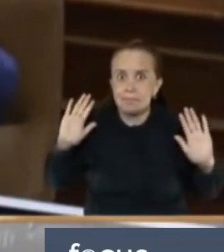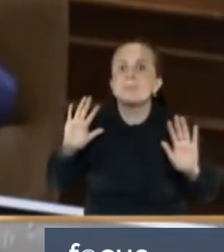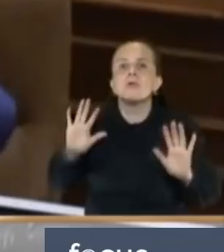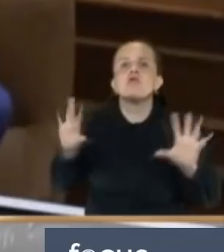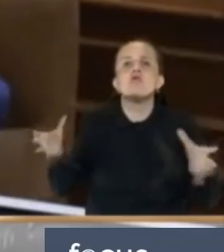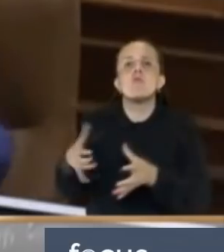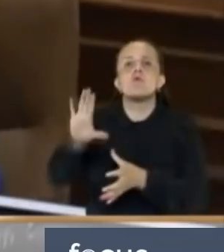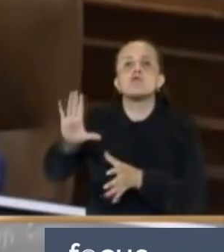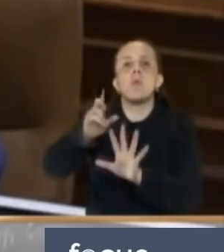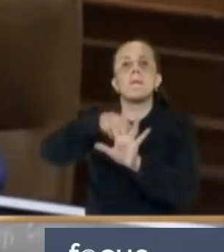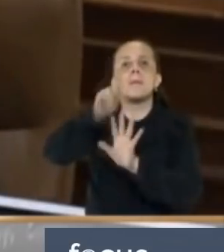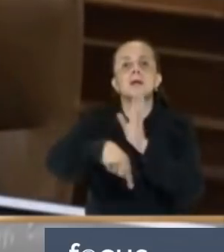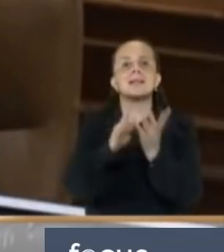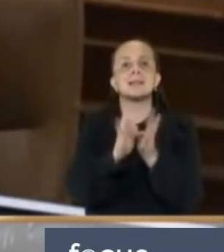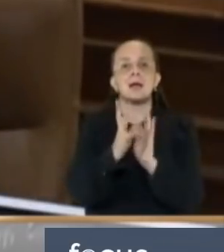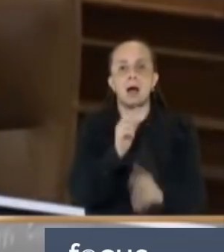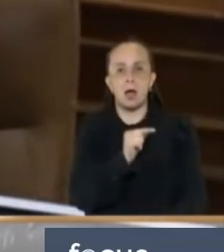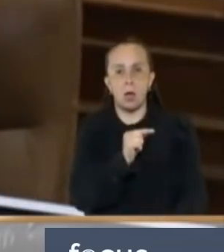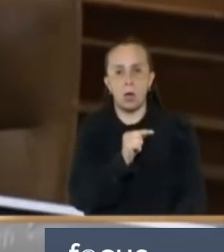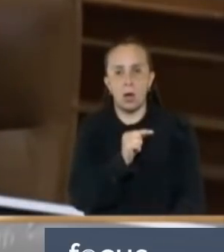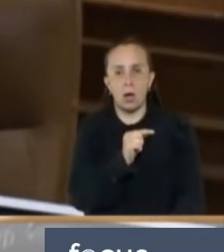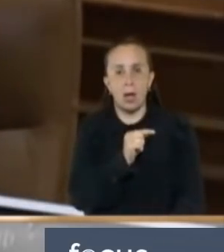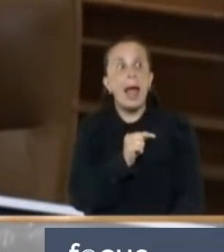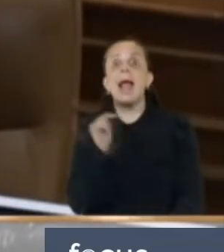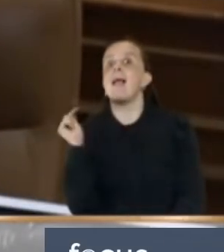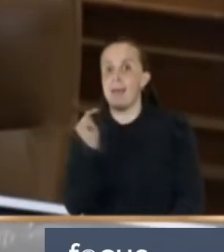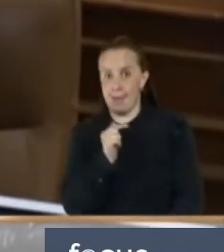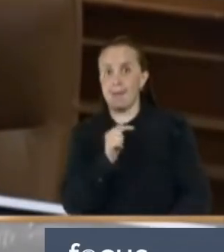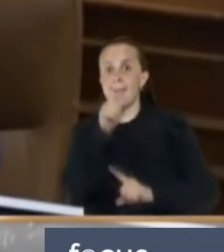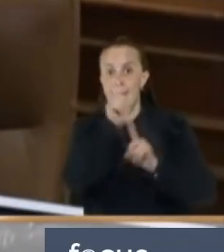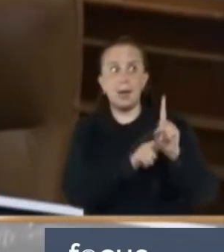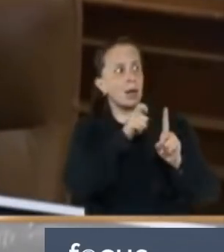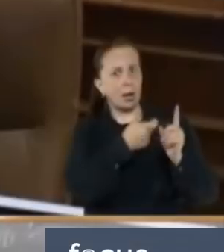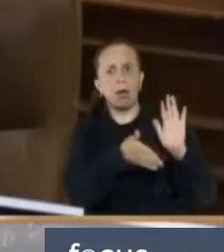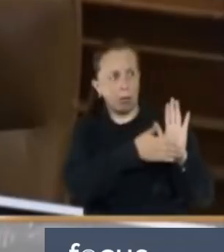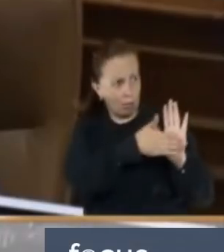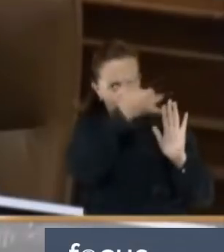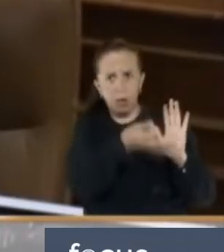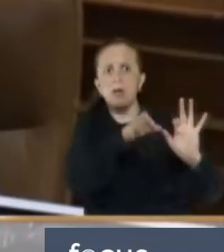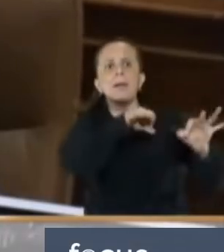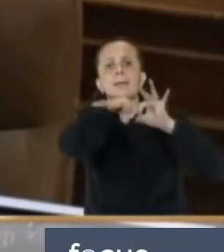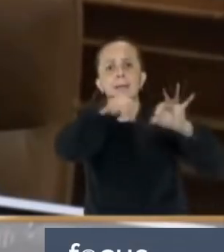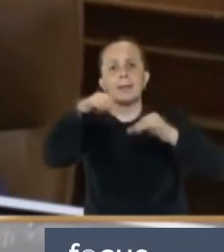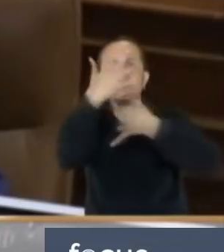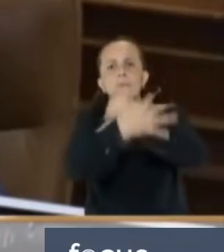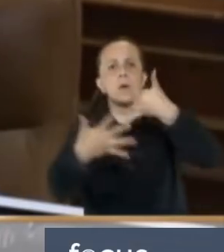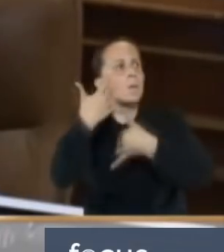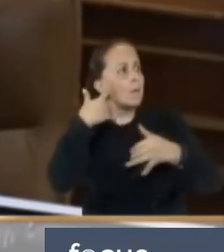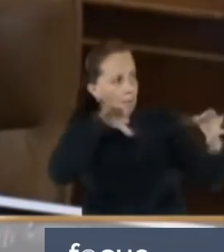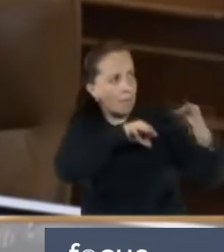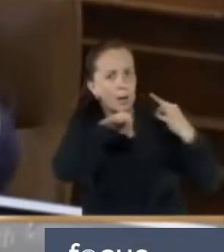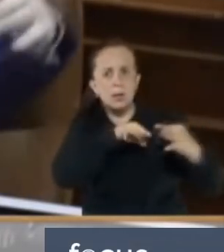mandato del presidente del Senado. Sería él quien debería preguntarle, explicarle al país cómo y por qué se hizo lo que se